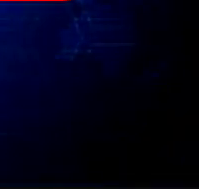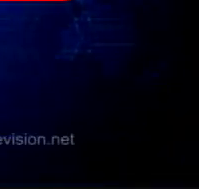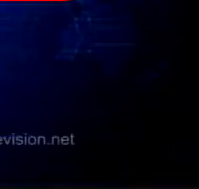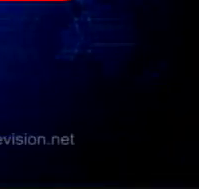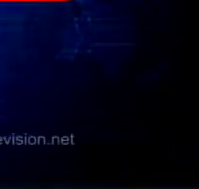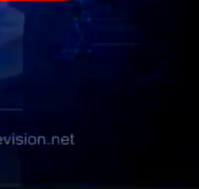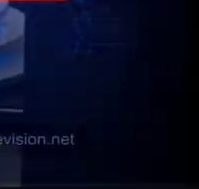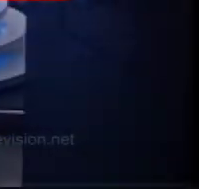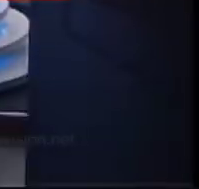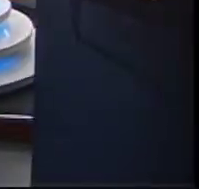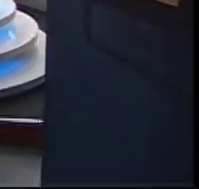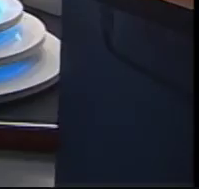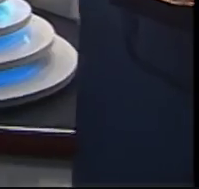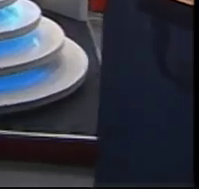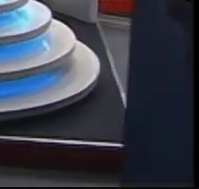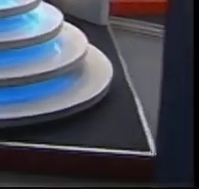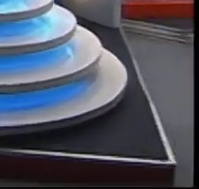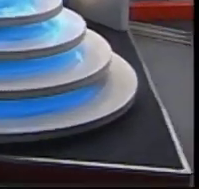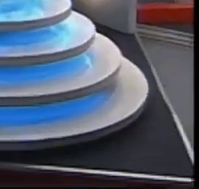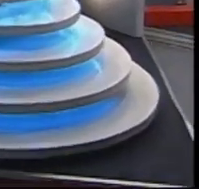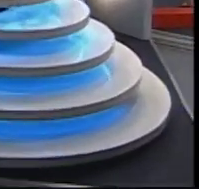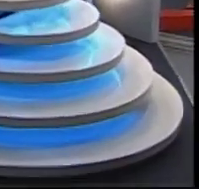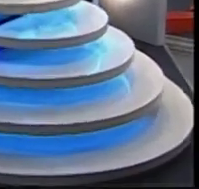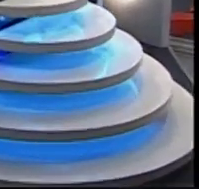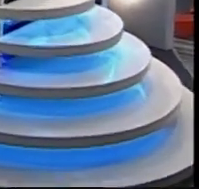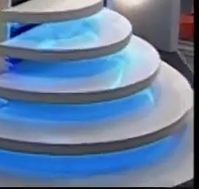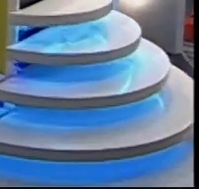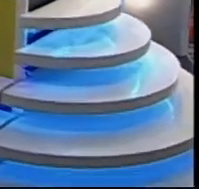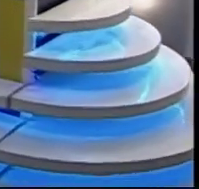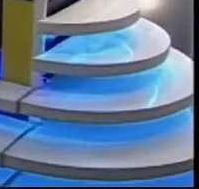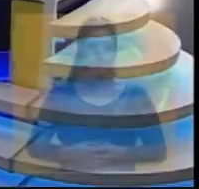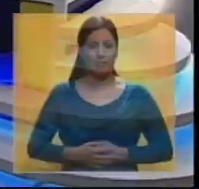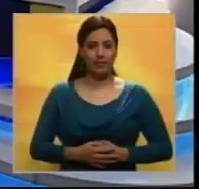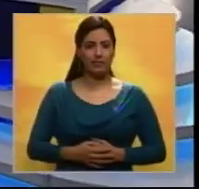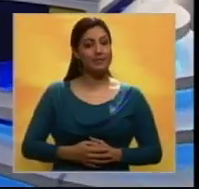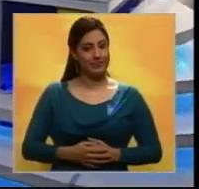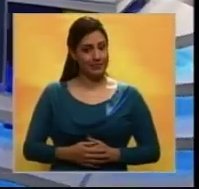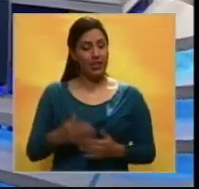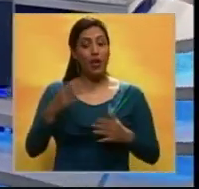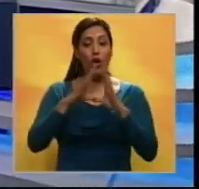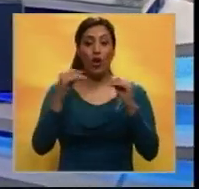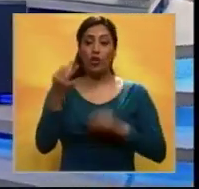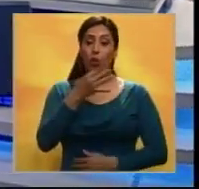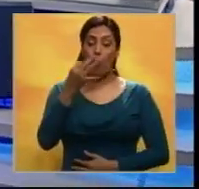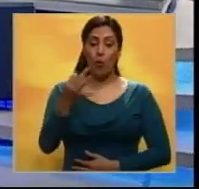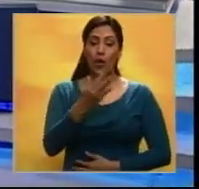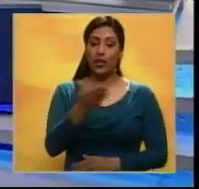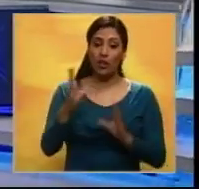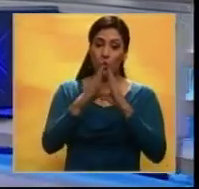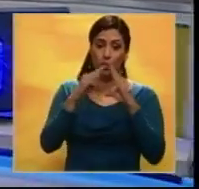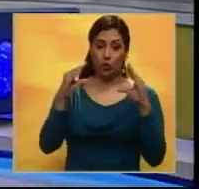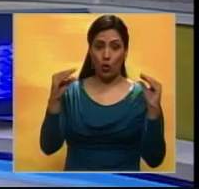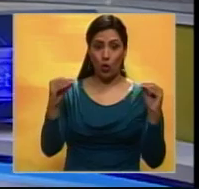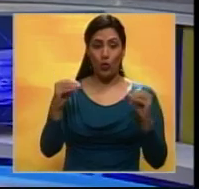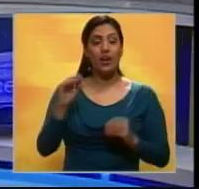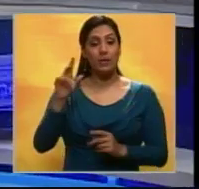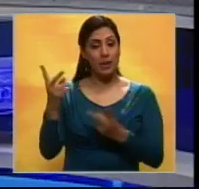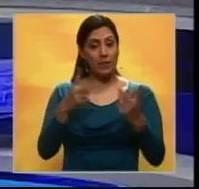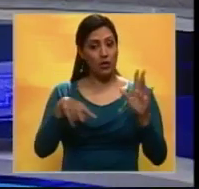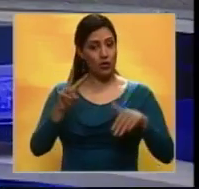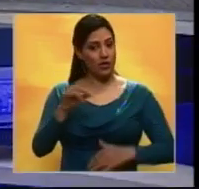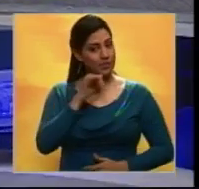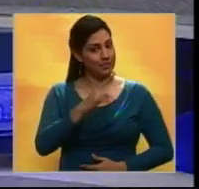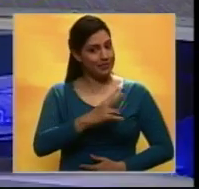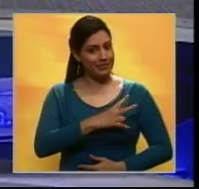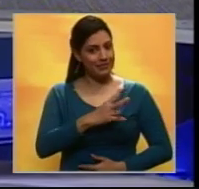Noticiero Venevisión. Información justa y balanceada. ¿Qué tal, amigos? Tengan todos muy buenas tardes y sean